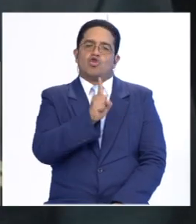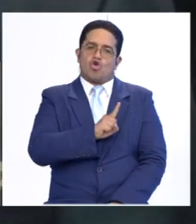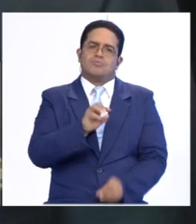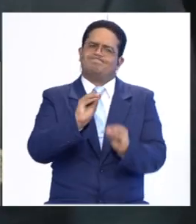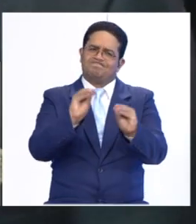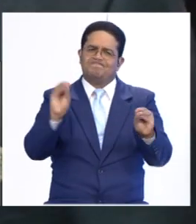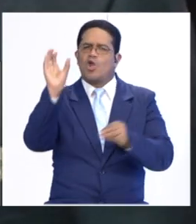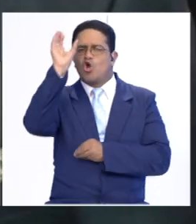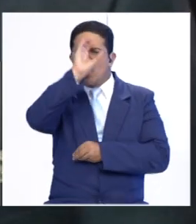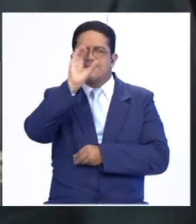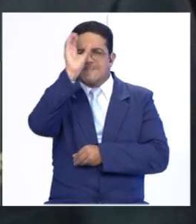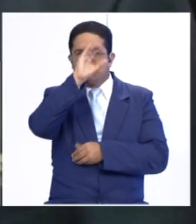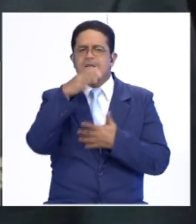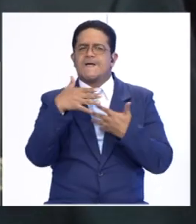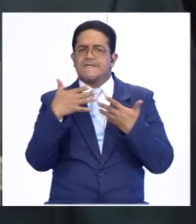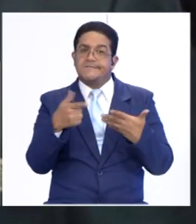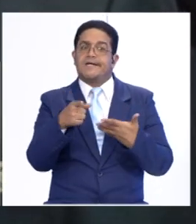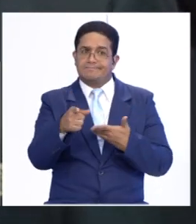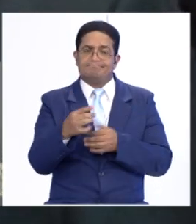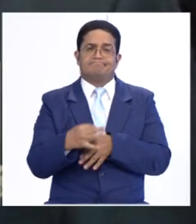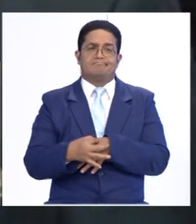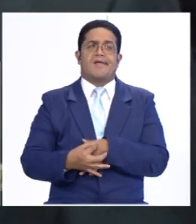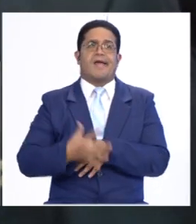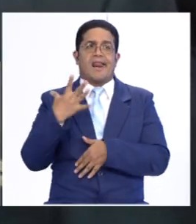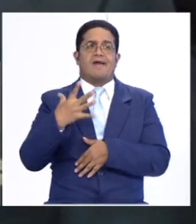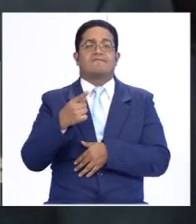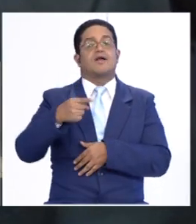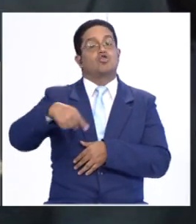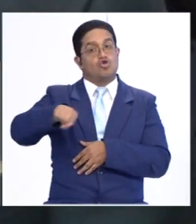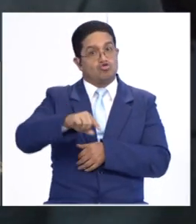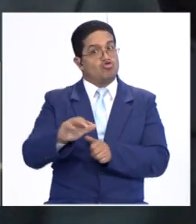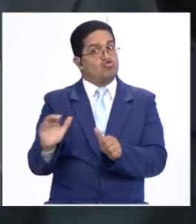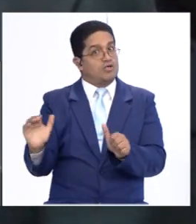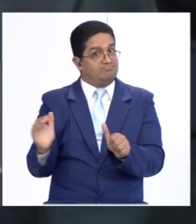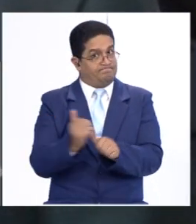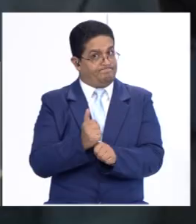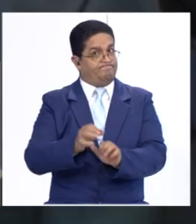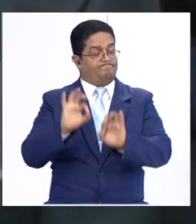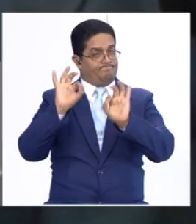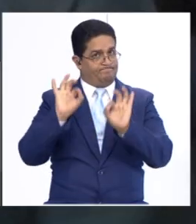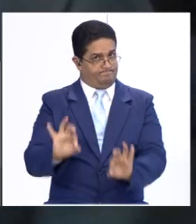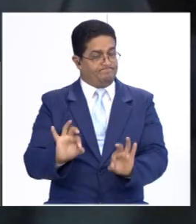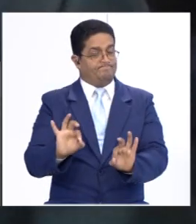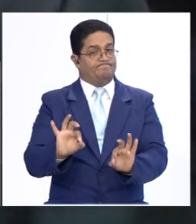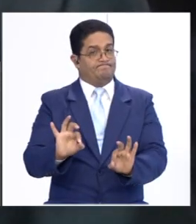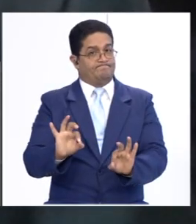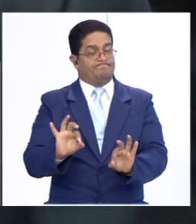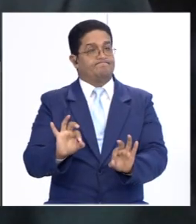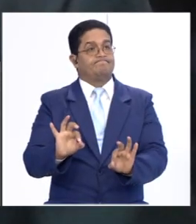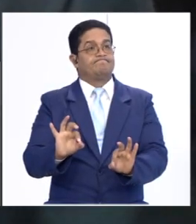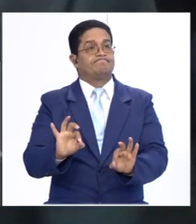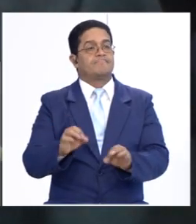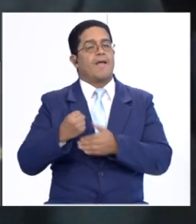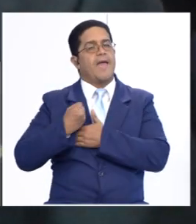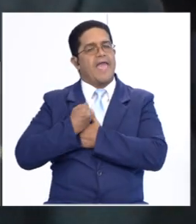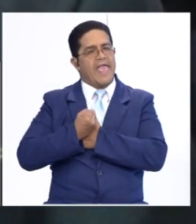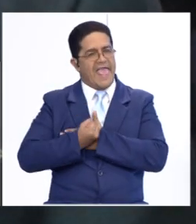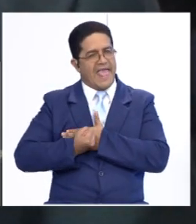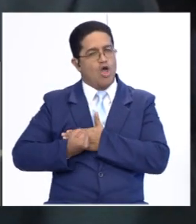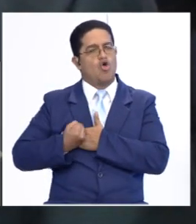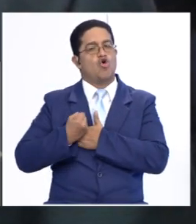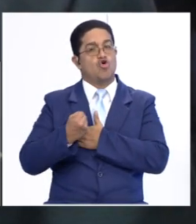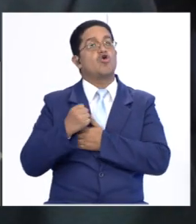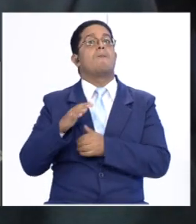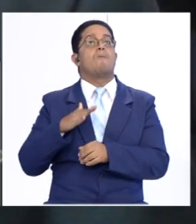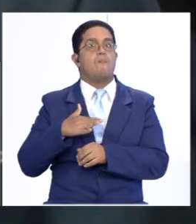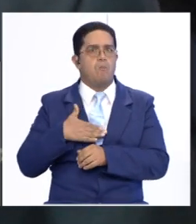conciencia social de la magnitud del cáncer. Si nosotros logramos hacer un diagnóstico temprano con mamografía, con ecomamario, podemos instaurar